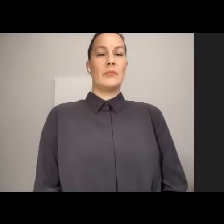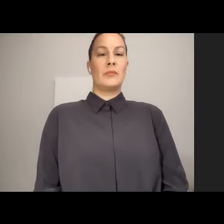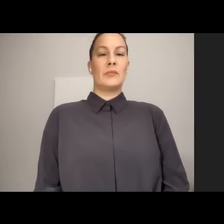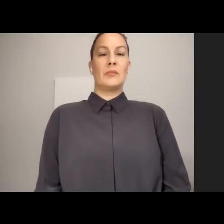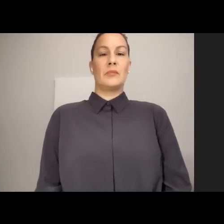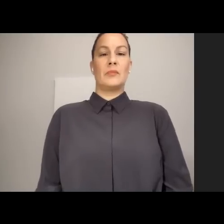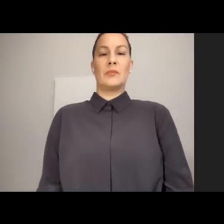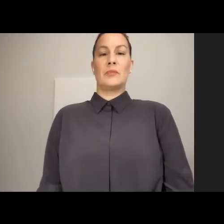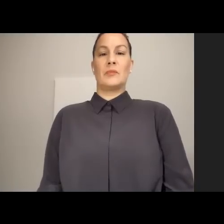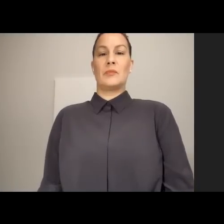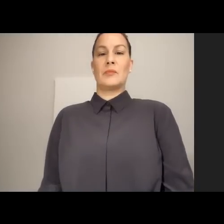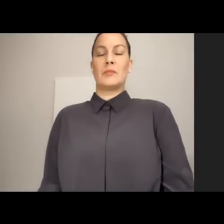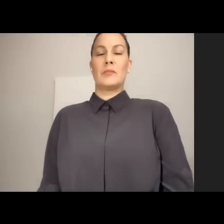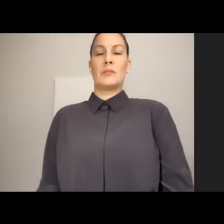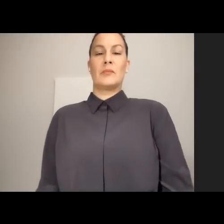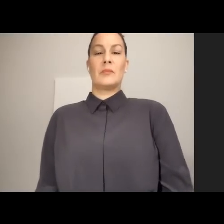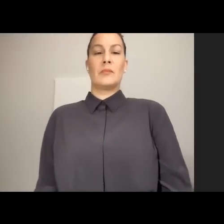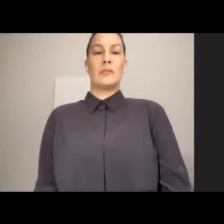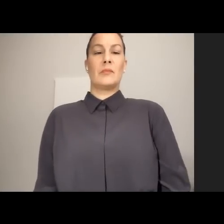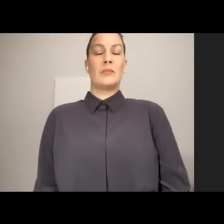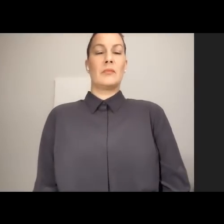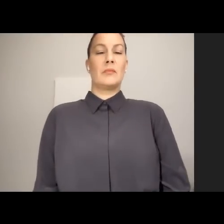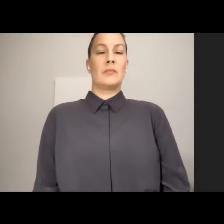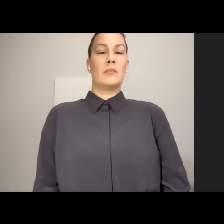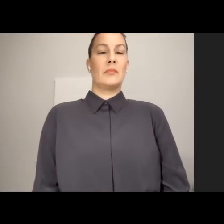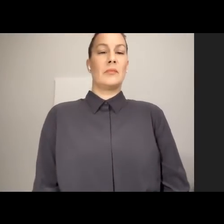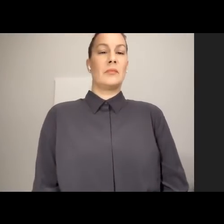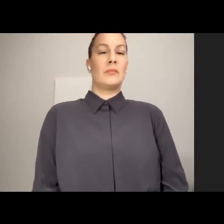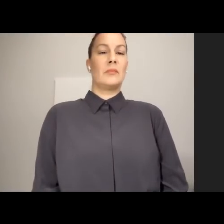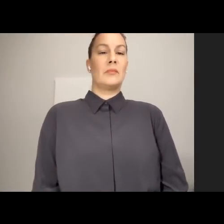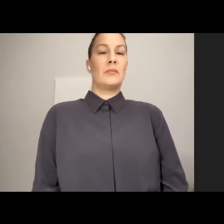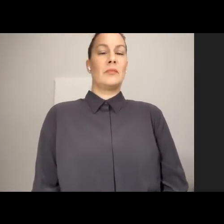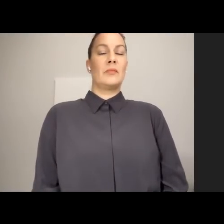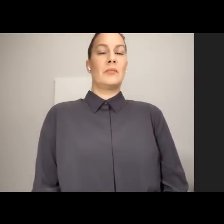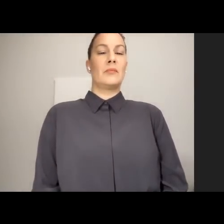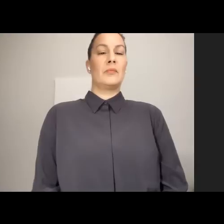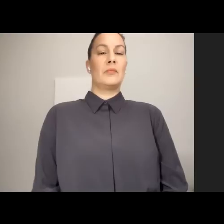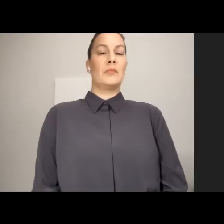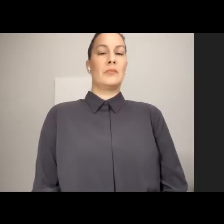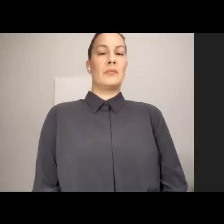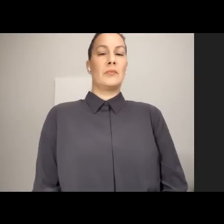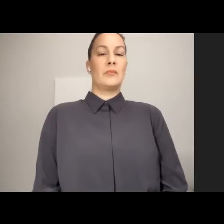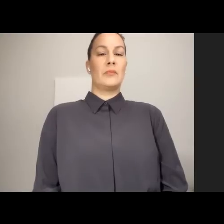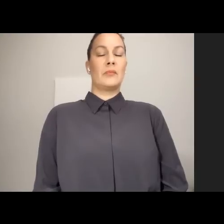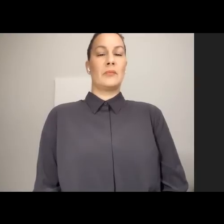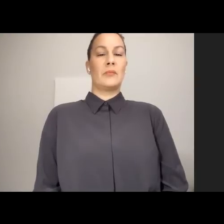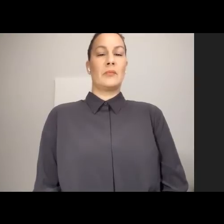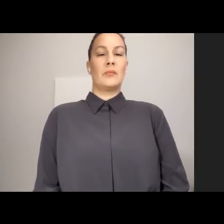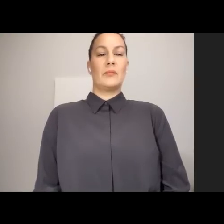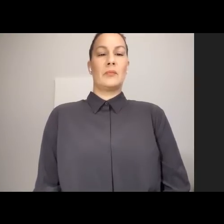luchar para una despenalización del trabajo sexual, porque la despenalización del trabajo sexual